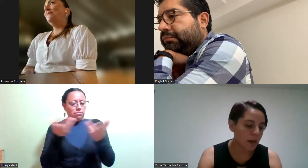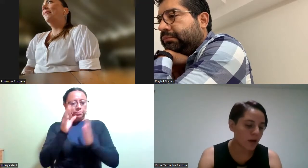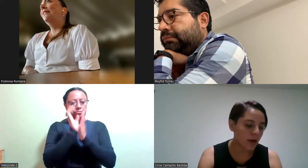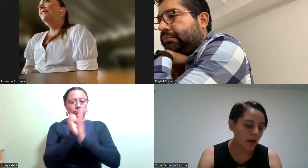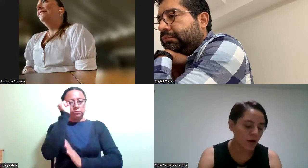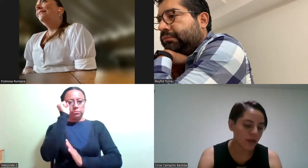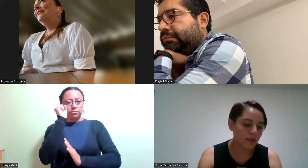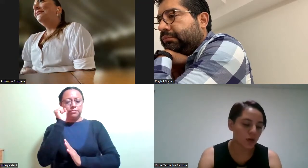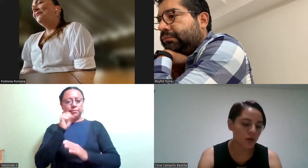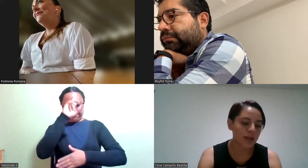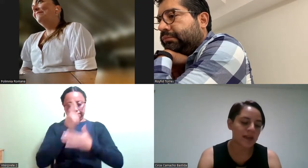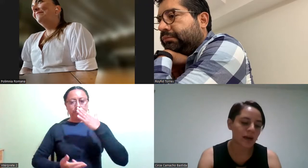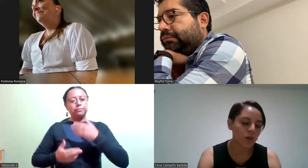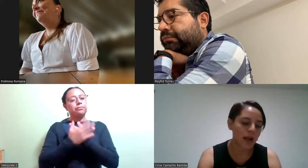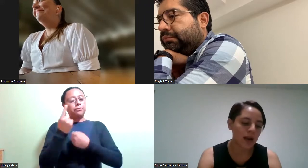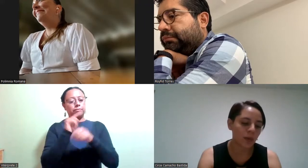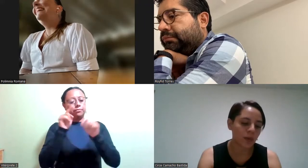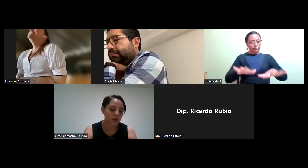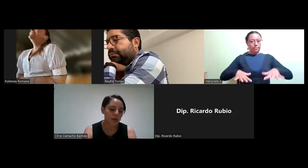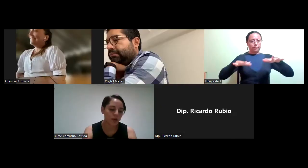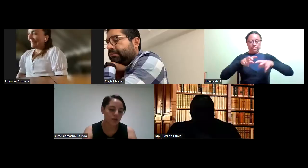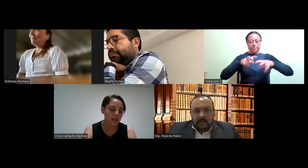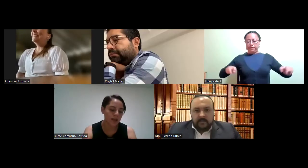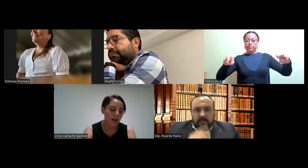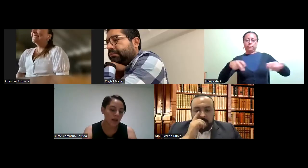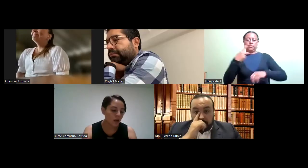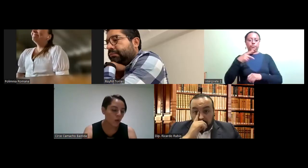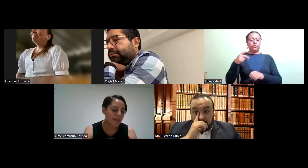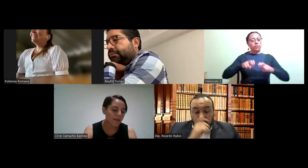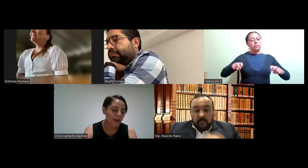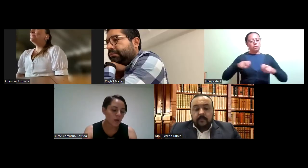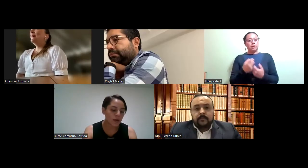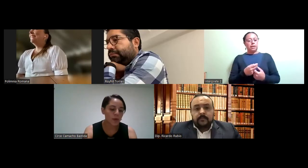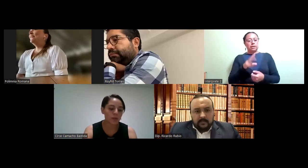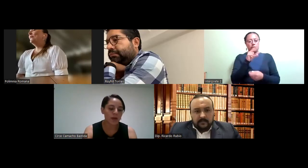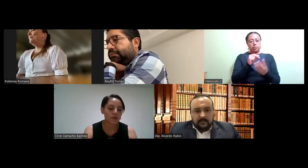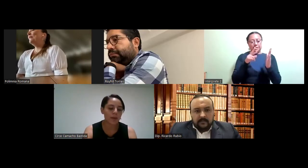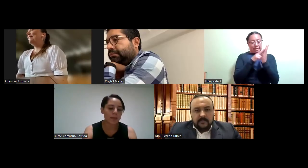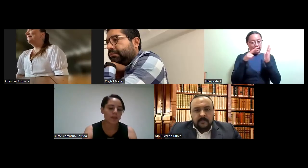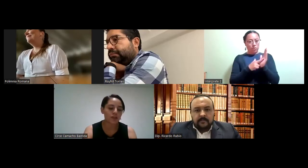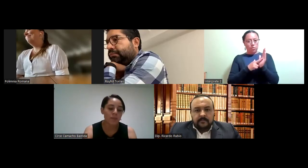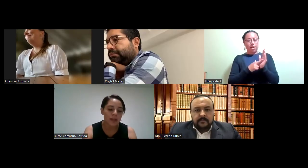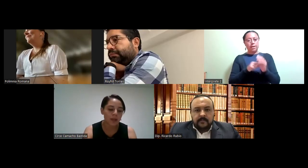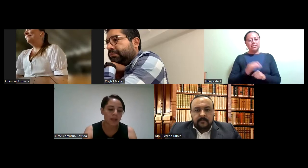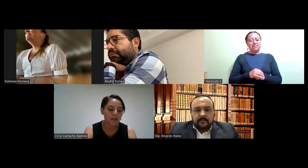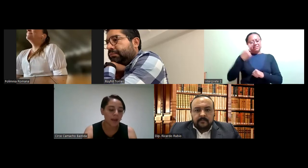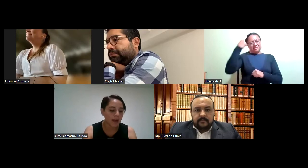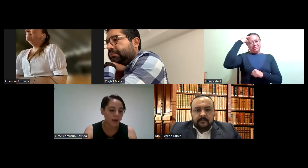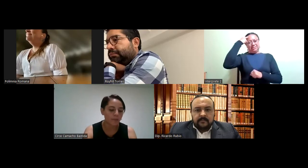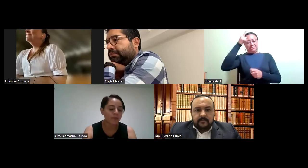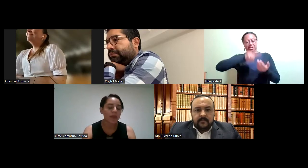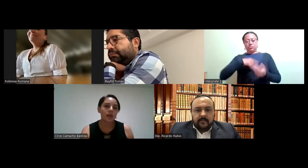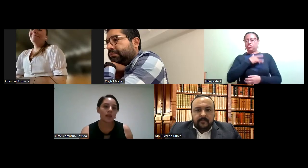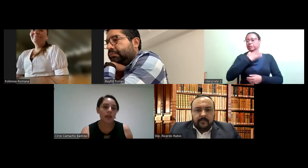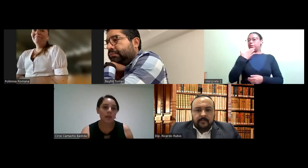el Pleno de la Corte exhortó que se regula la objeción de conciencia, lo cual debería incluir por lo menos parámetros de perspectiva de